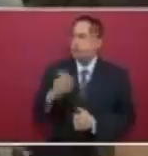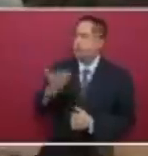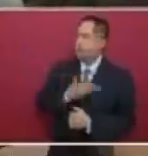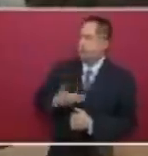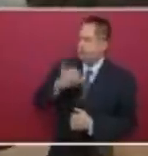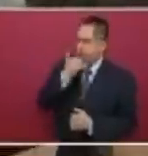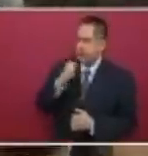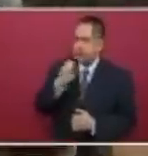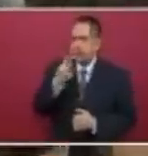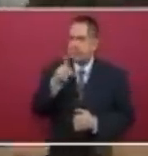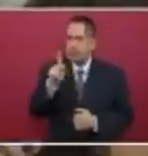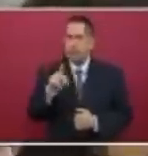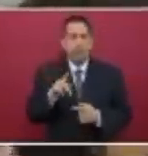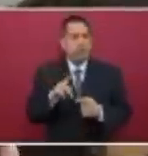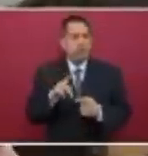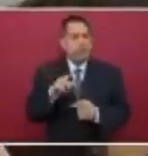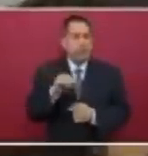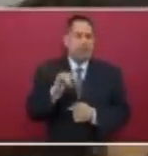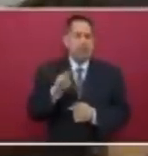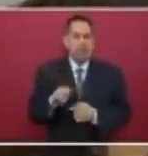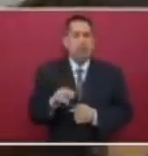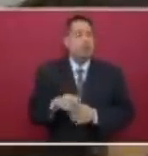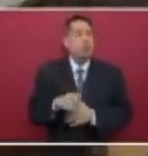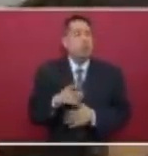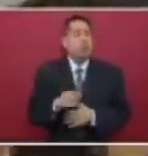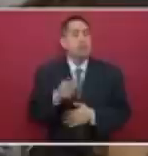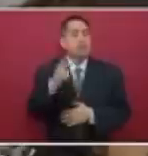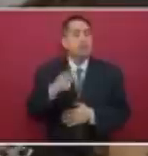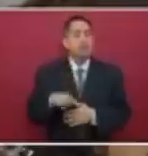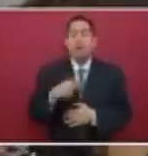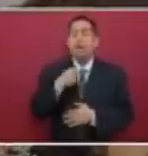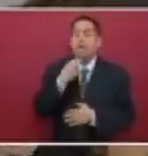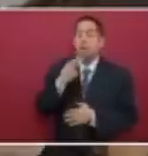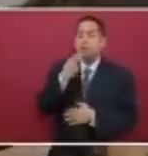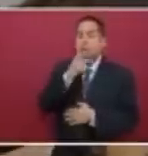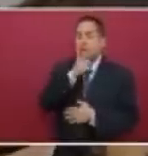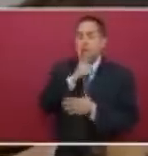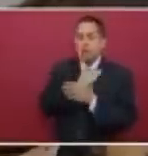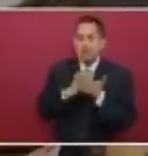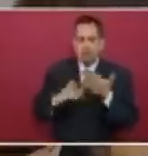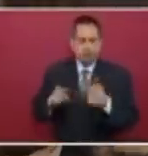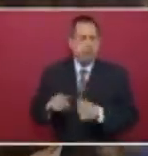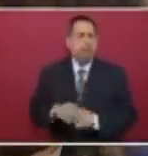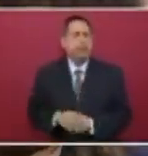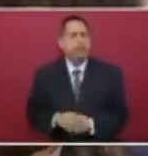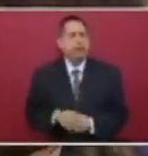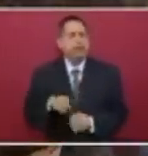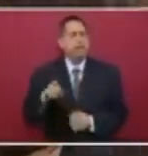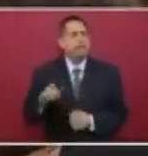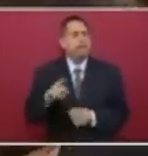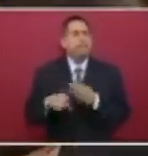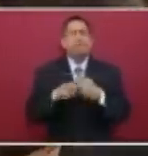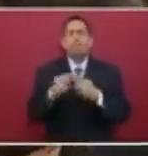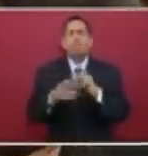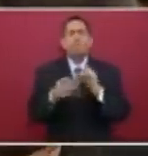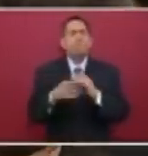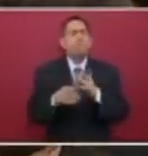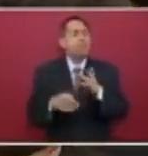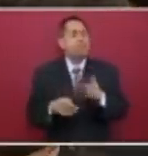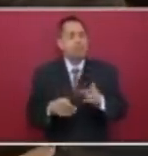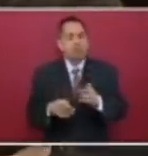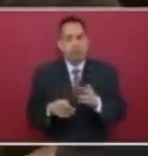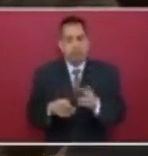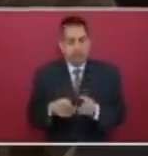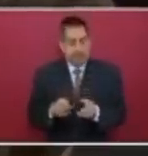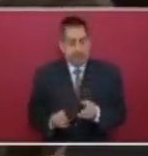eric martin de bloomberg news primero quiero aprovechar para preguntarle a ella que llegamos al final de esta